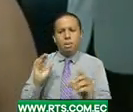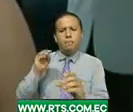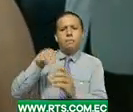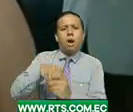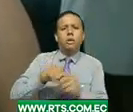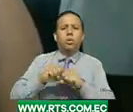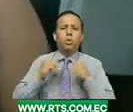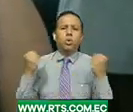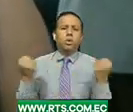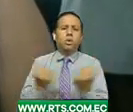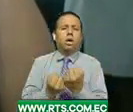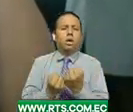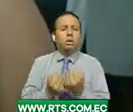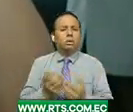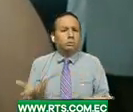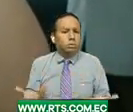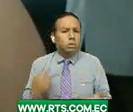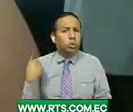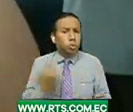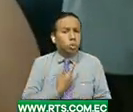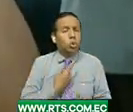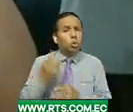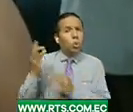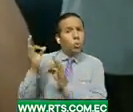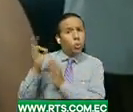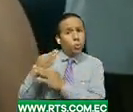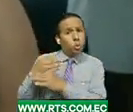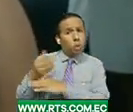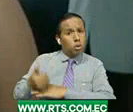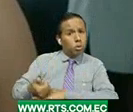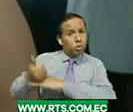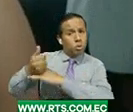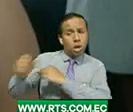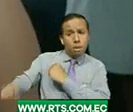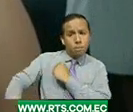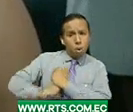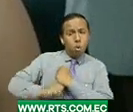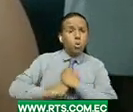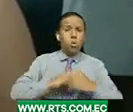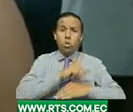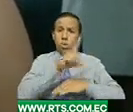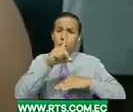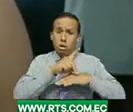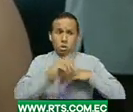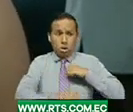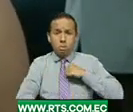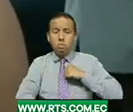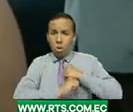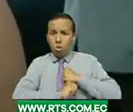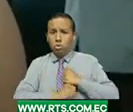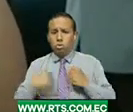apoyo, tanto como de los señores funcionarios, como del señor director, de